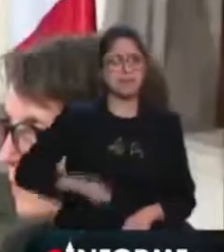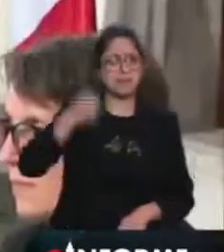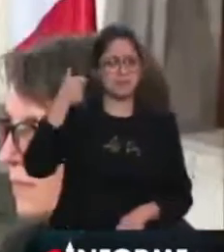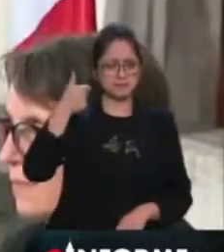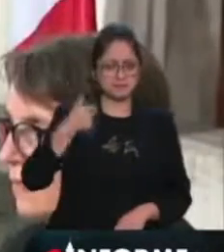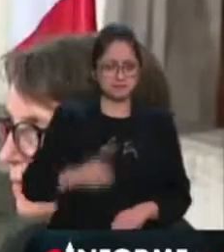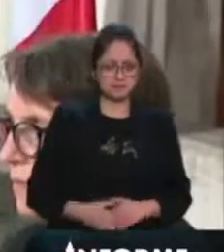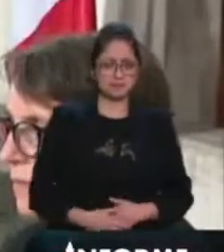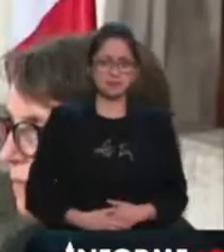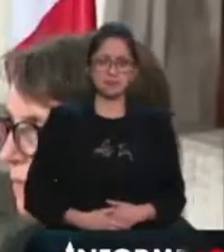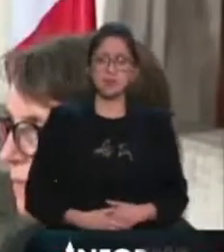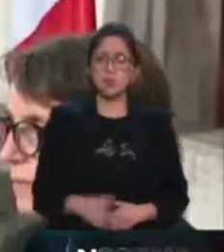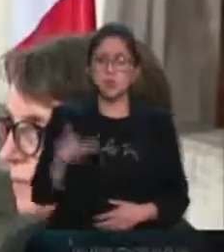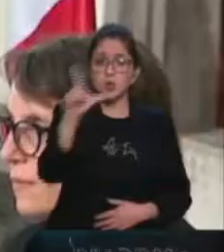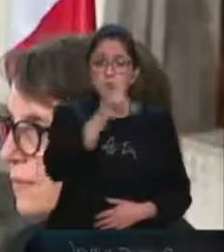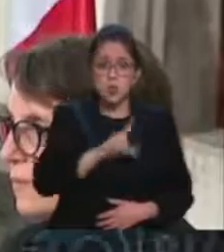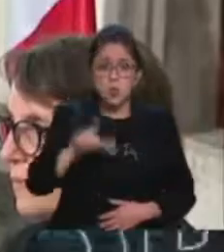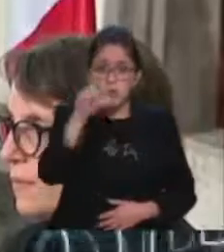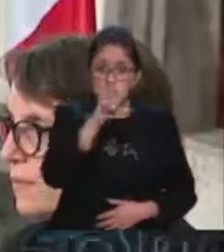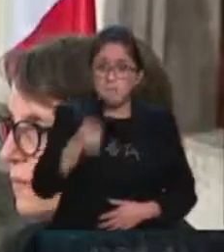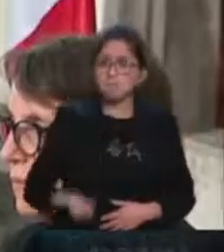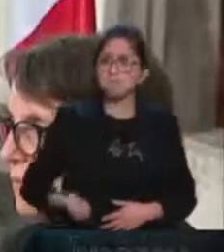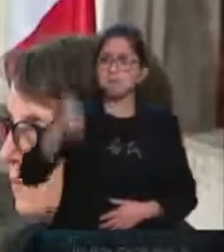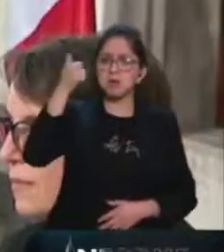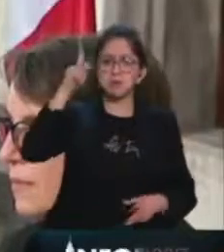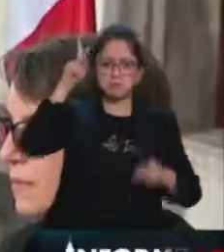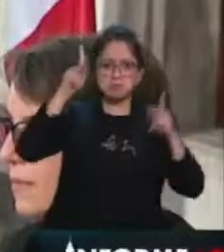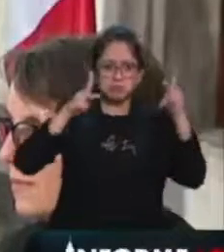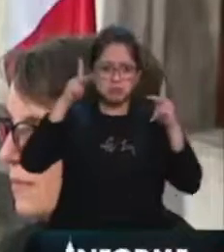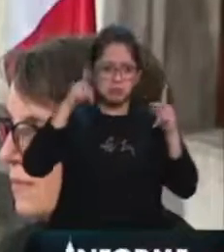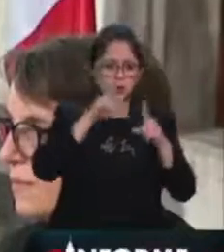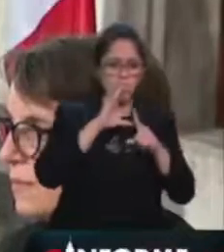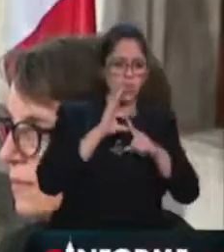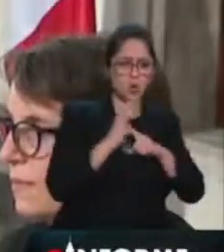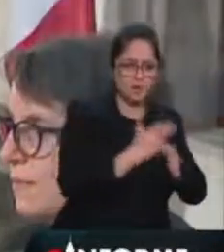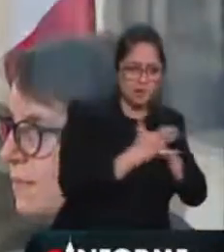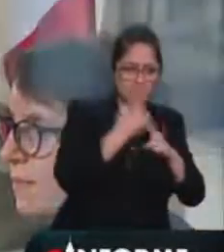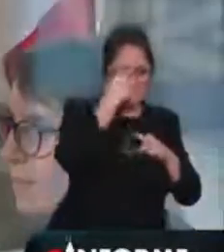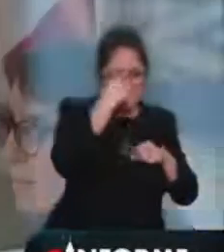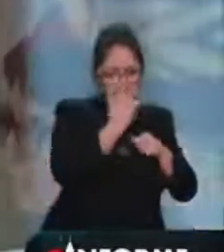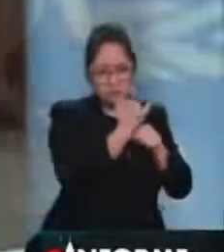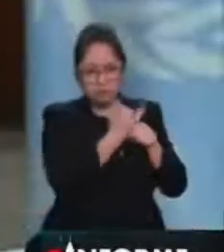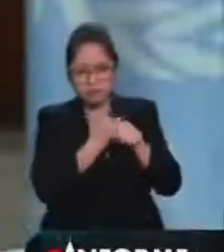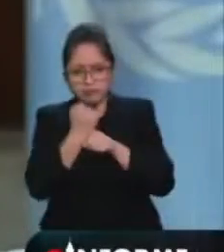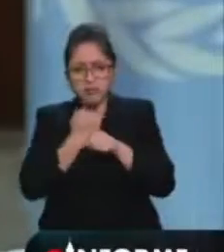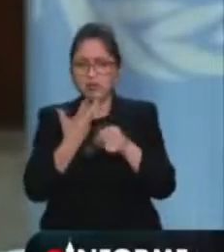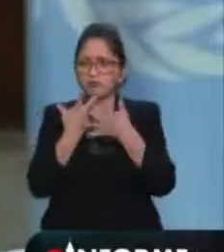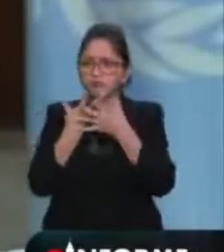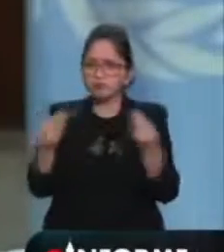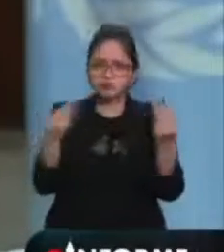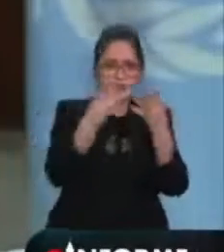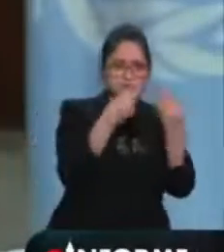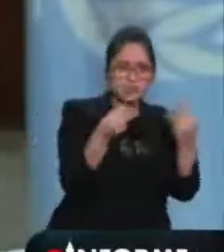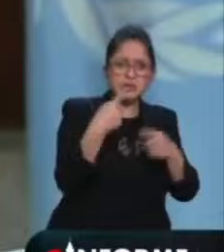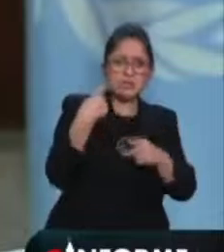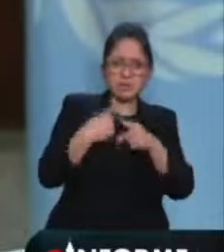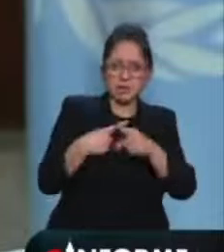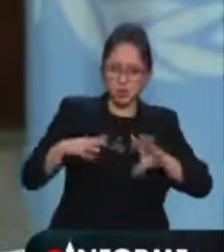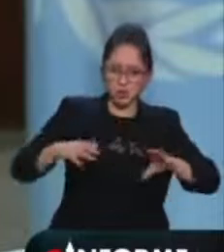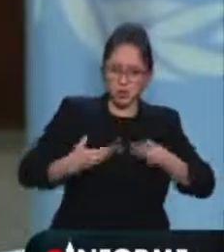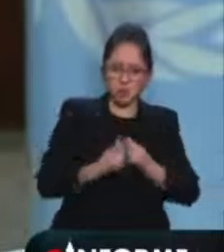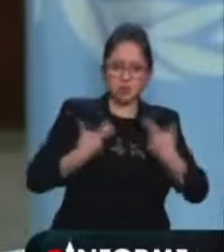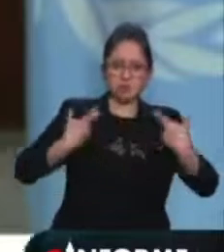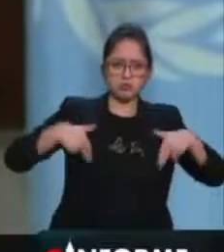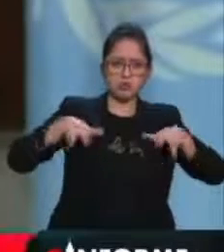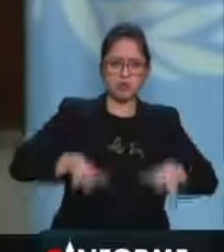Este lunes inició la visita histórica en México del Comité contra las Desapariciones Forzadas de Naciones Unidas. Como lo